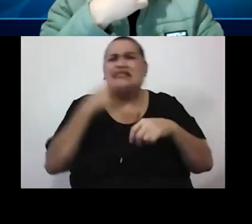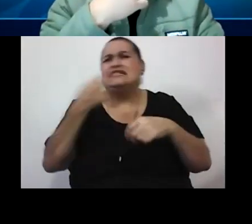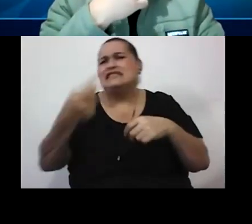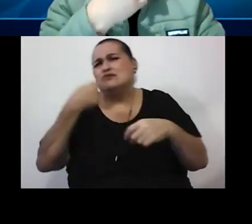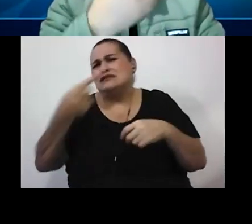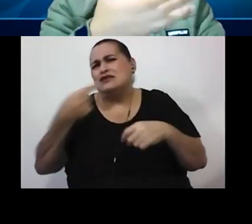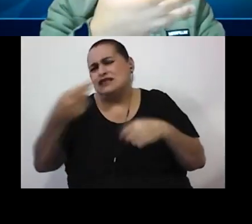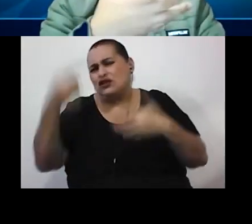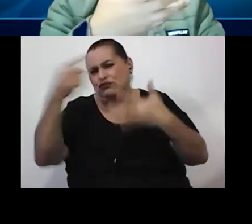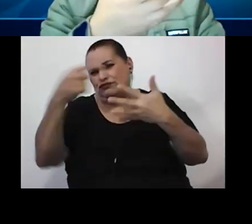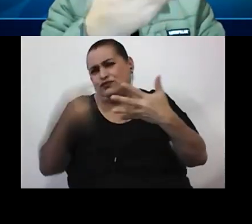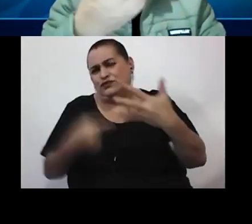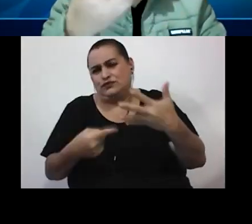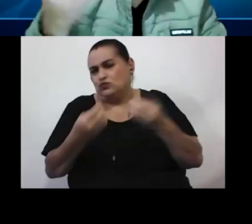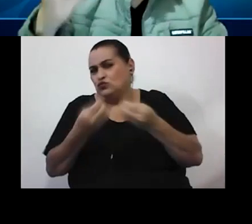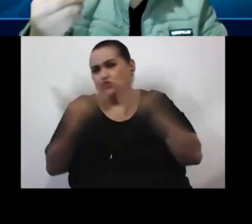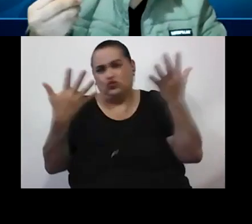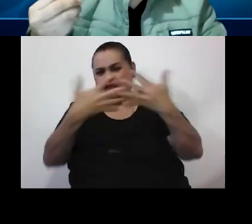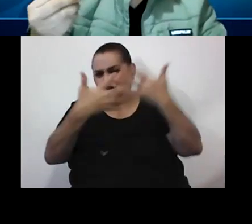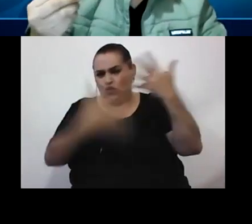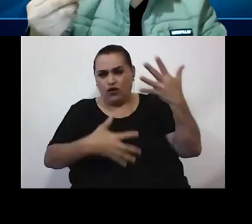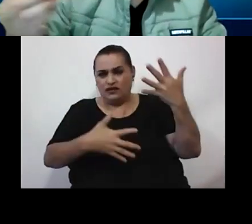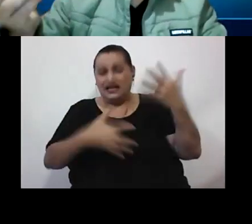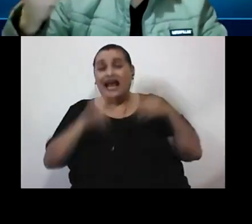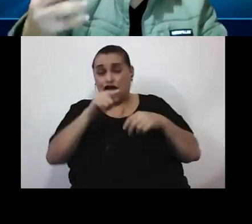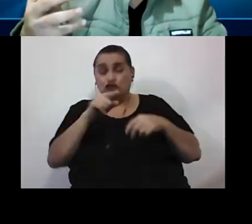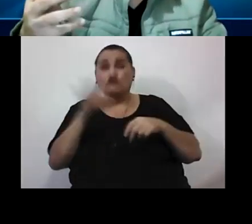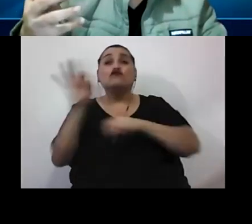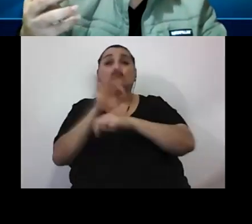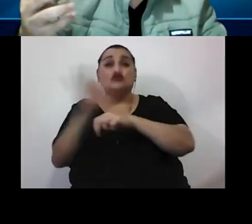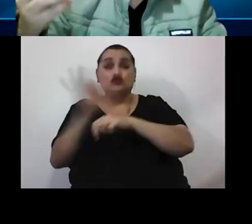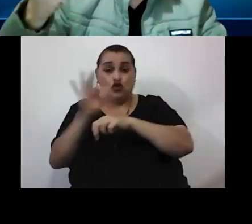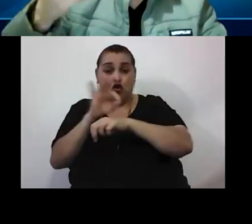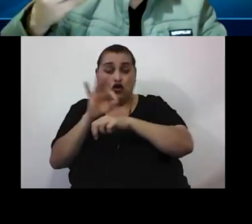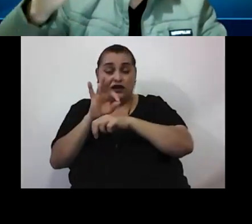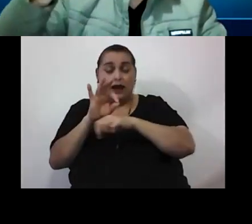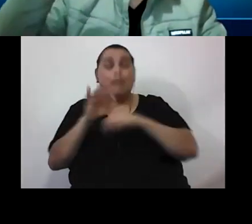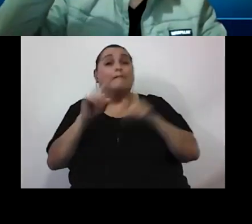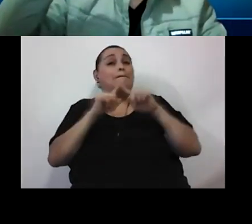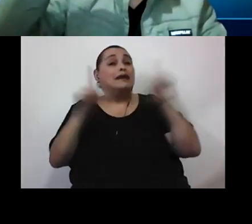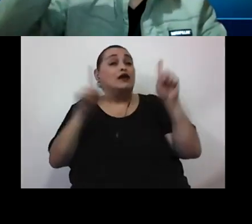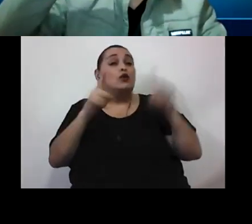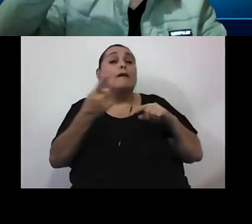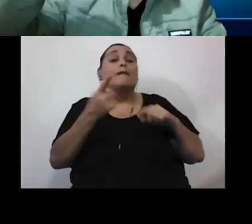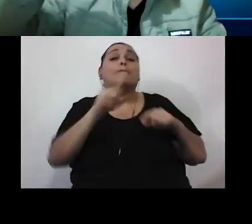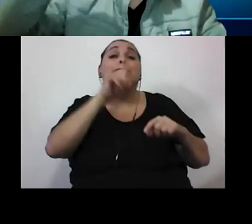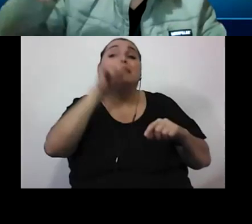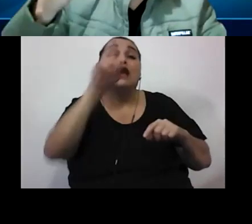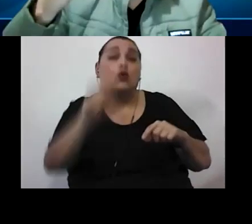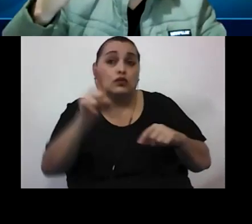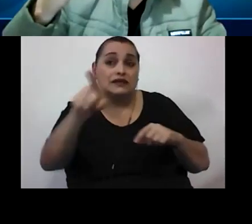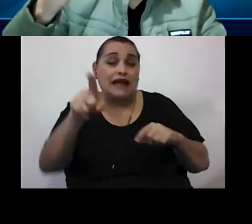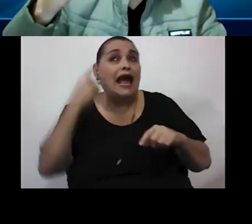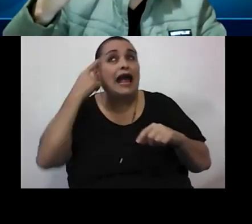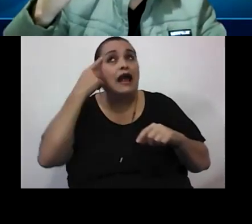diciendo. Y esto funciona cuando a través de la pregunta yo logro que la persona reflexione,